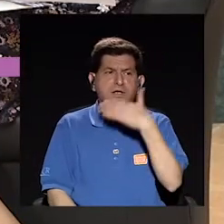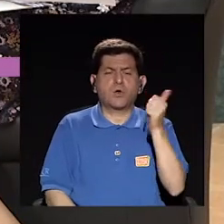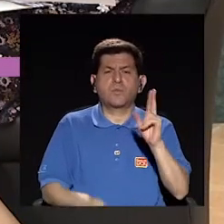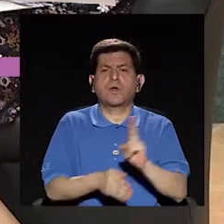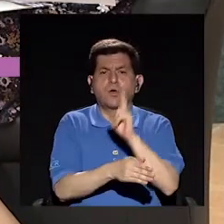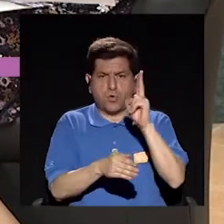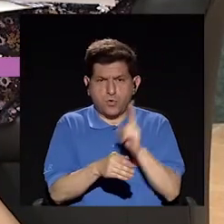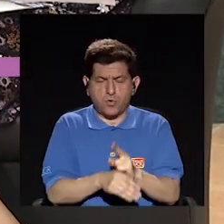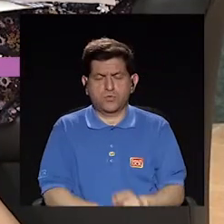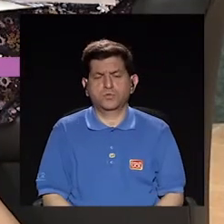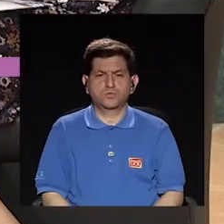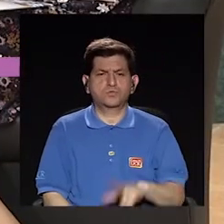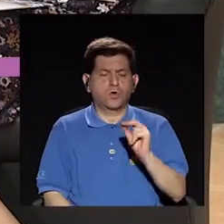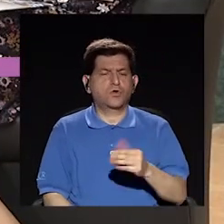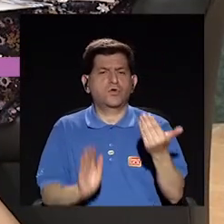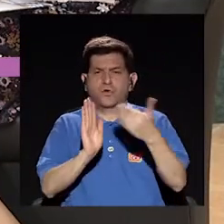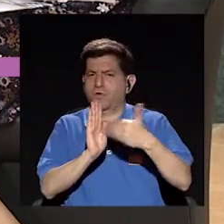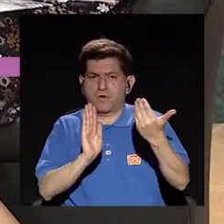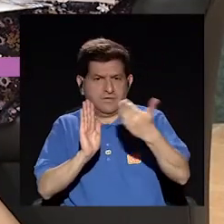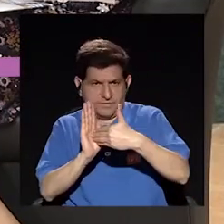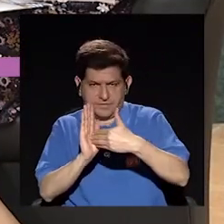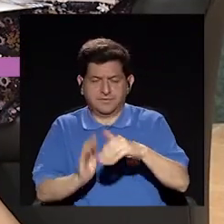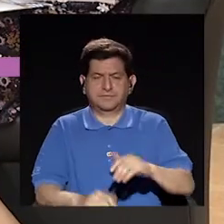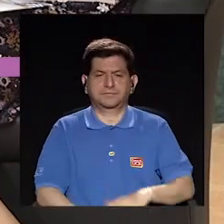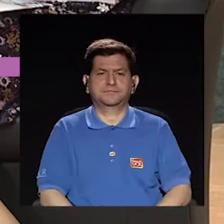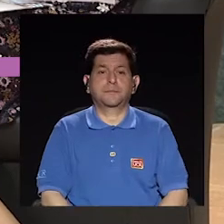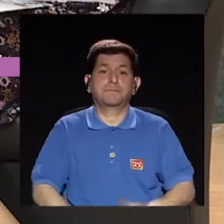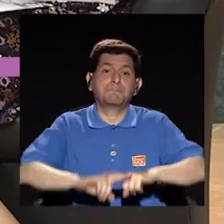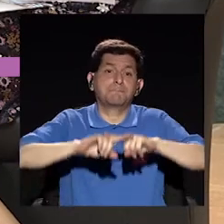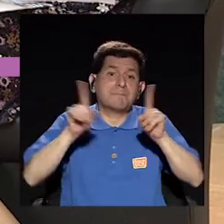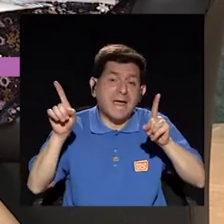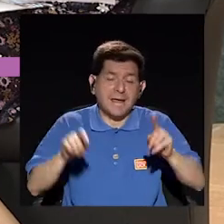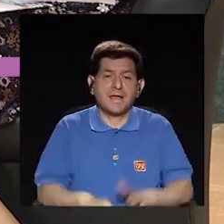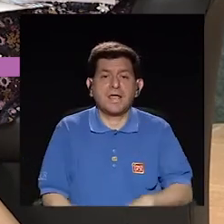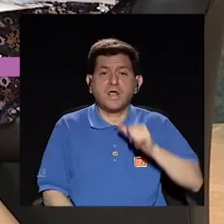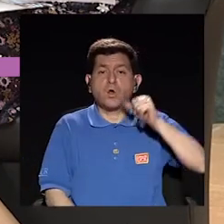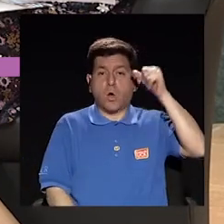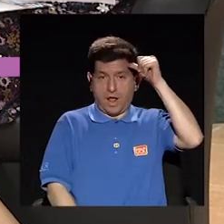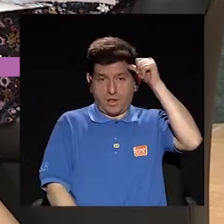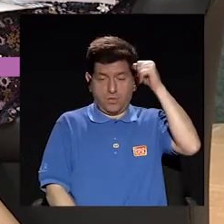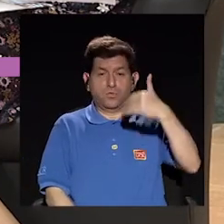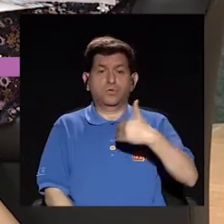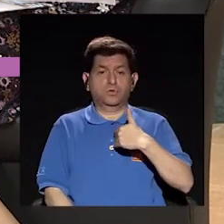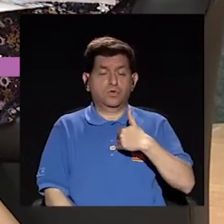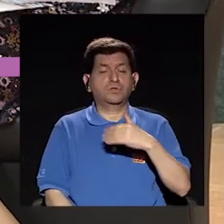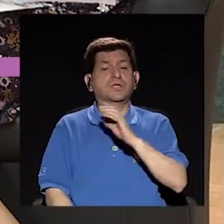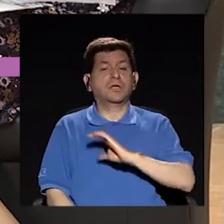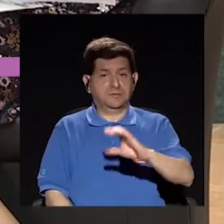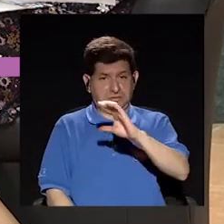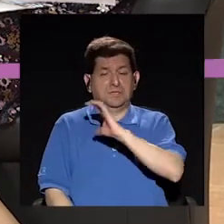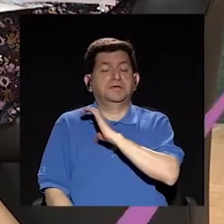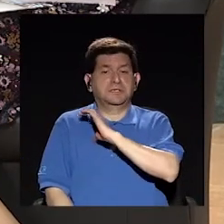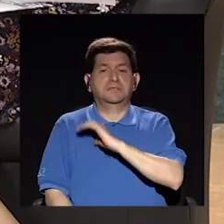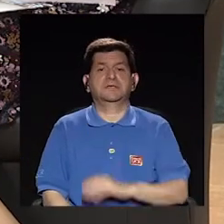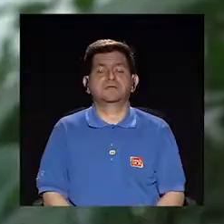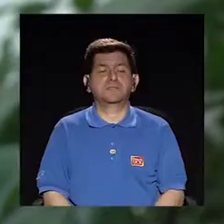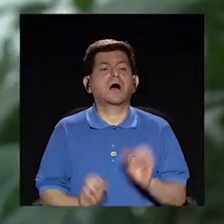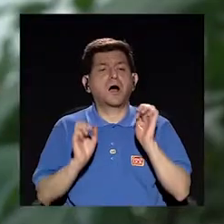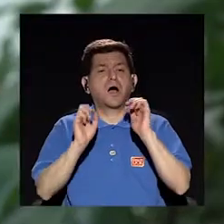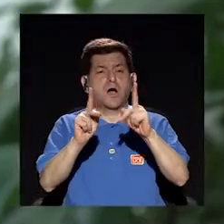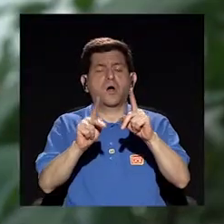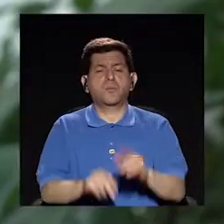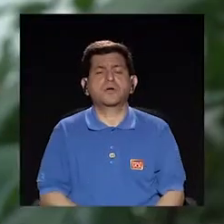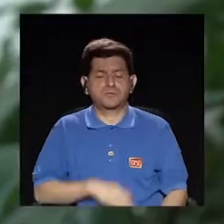hagan un consumo no nocivo del alcohol, ¿verdad? Pero el adulto tiene muchas características que